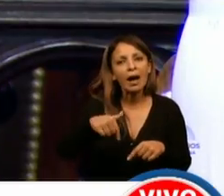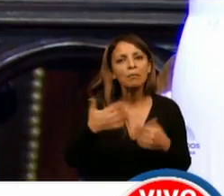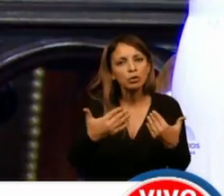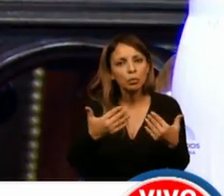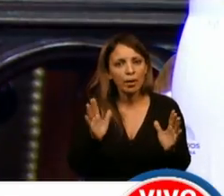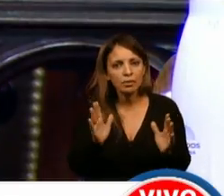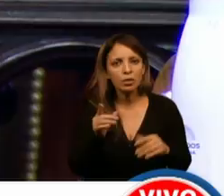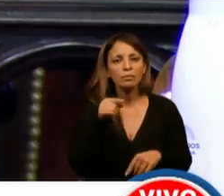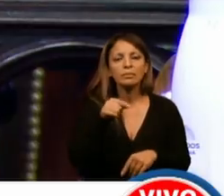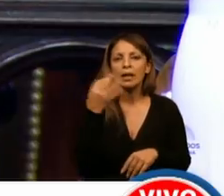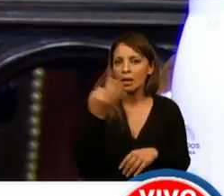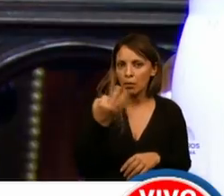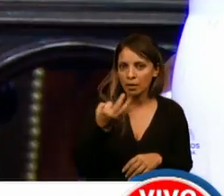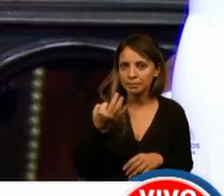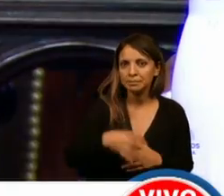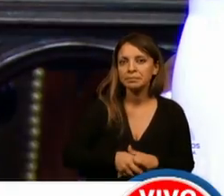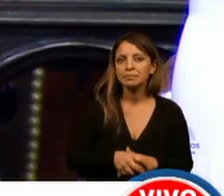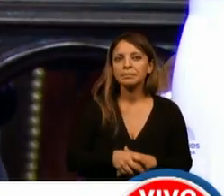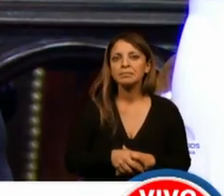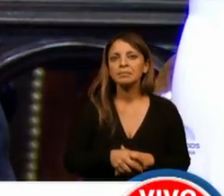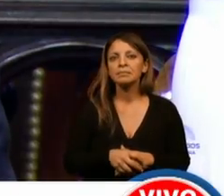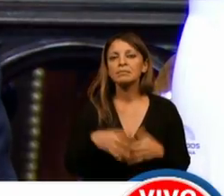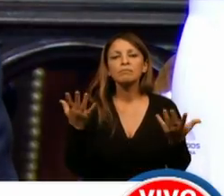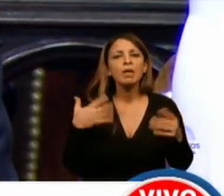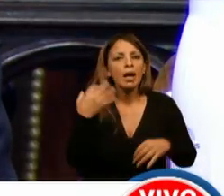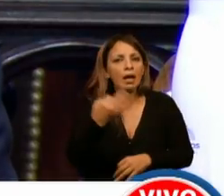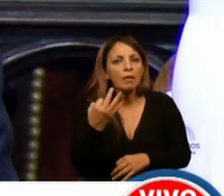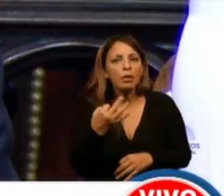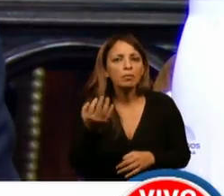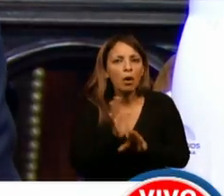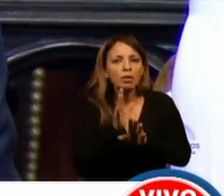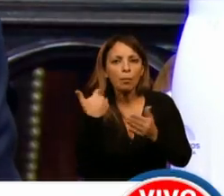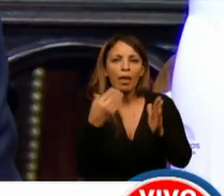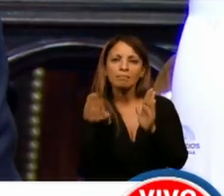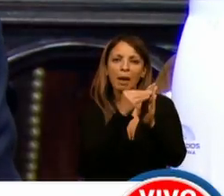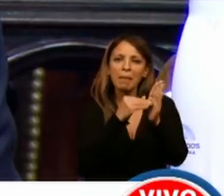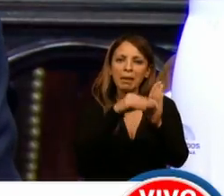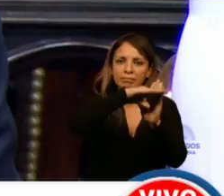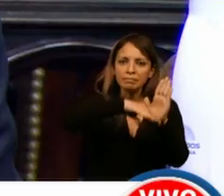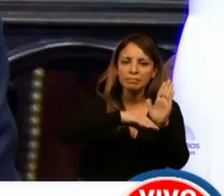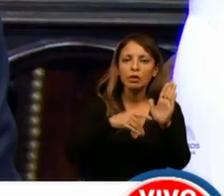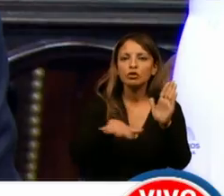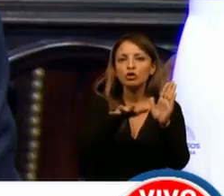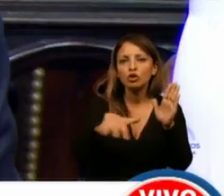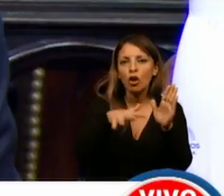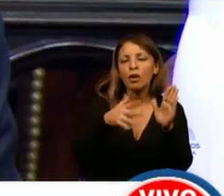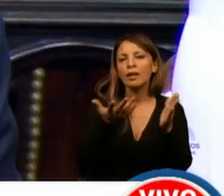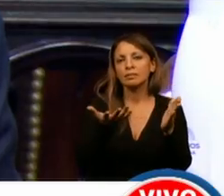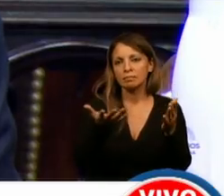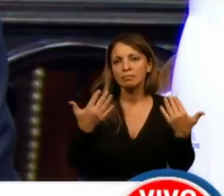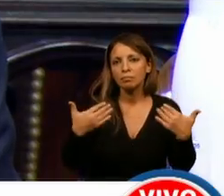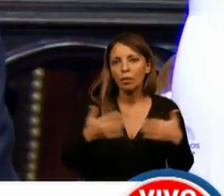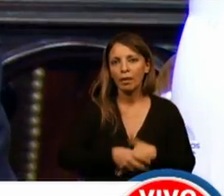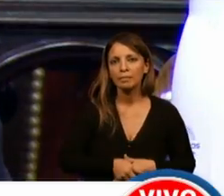es bueno que se incorporen zonas que no estaban incluidos originariamente estas zonas en